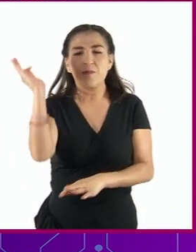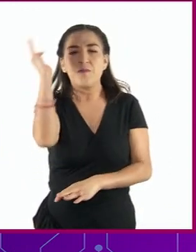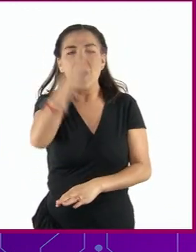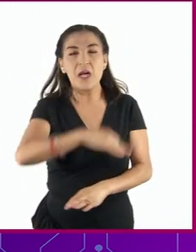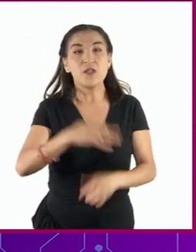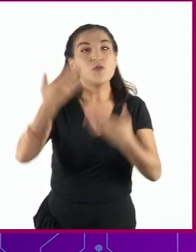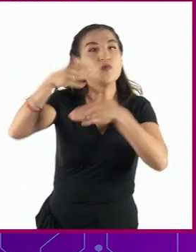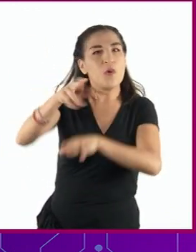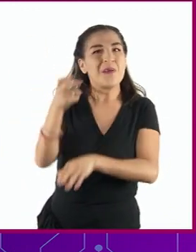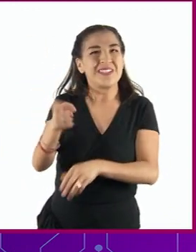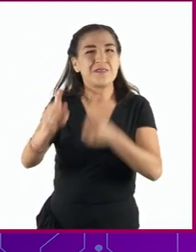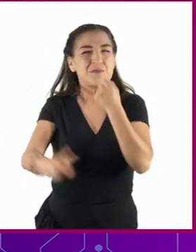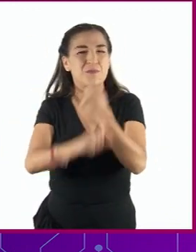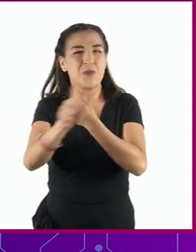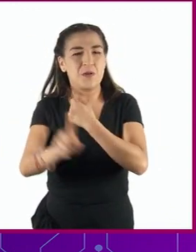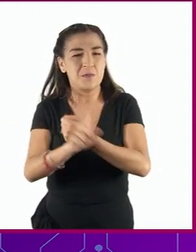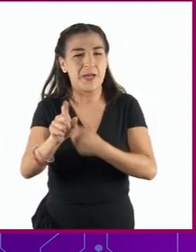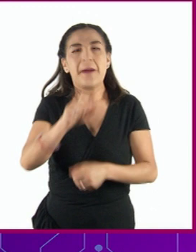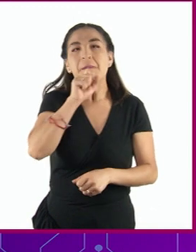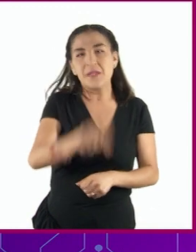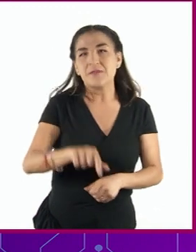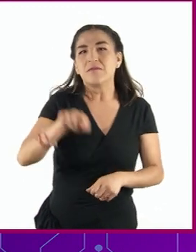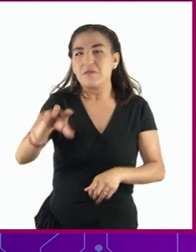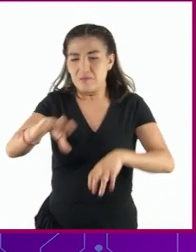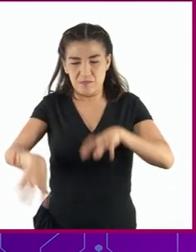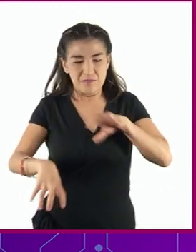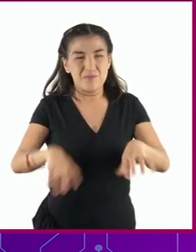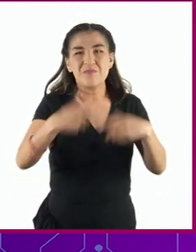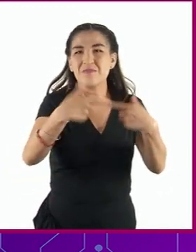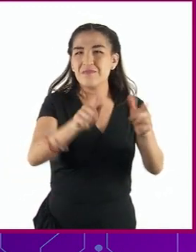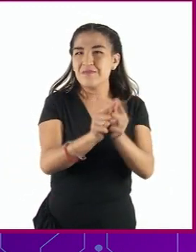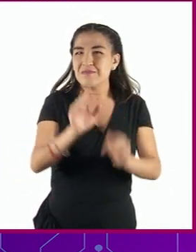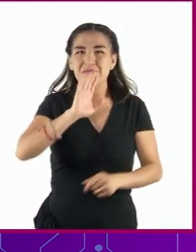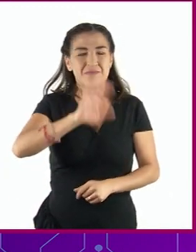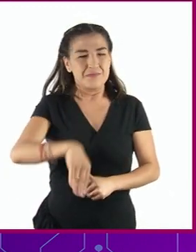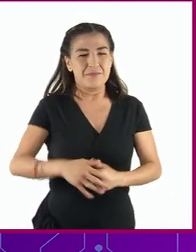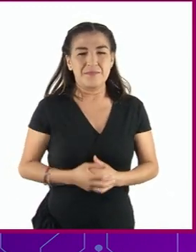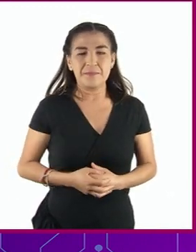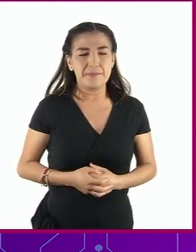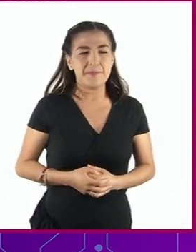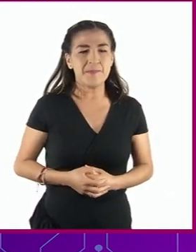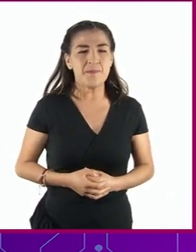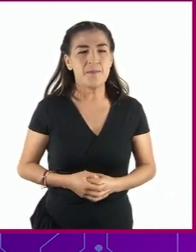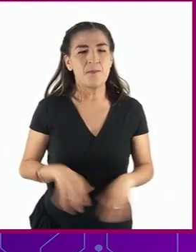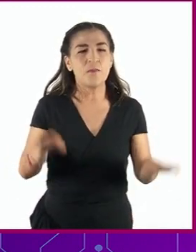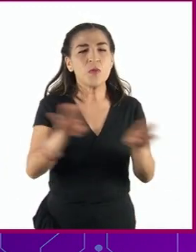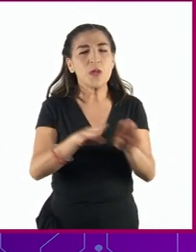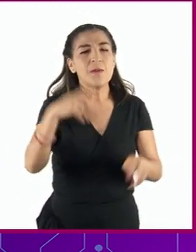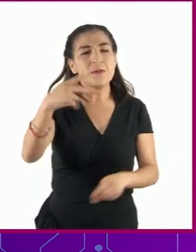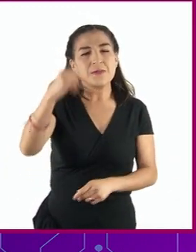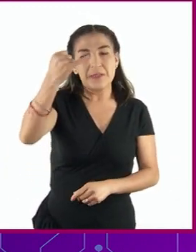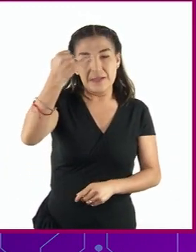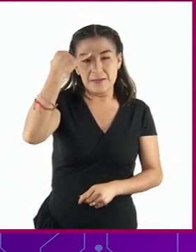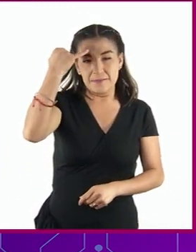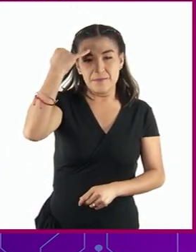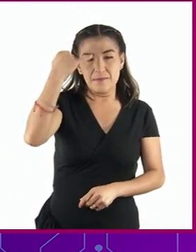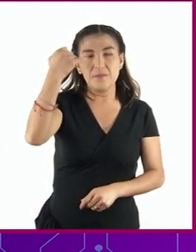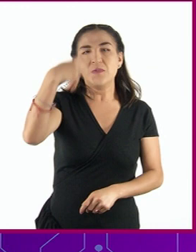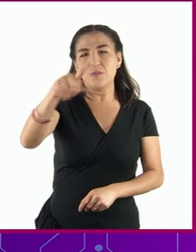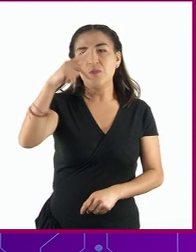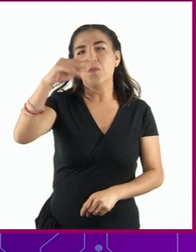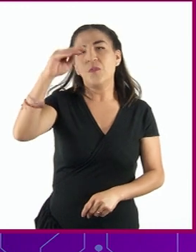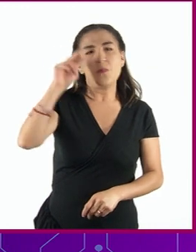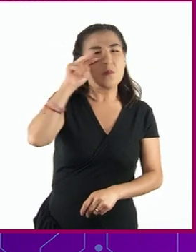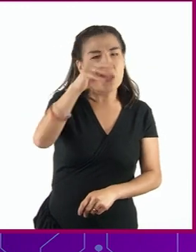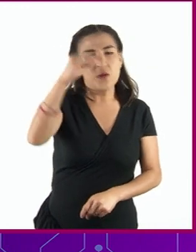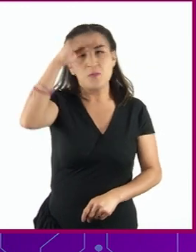al conflicto y o entre las y los implicados en este, crear un clima adecuado para que facilite